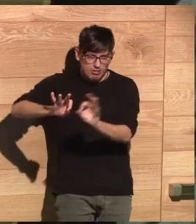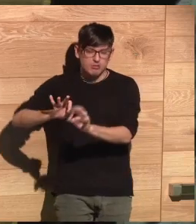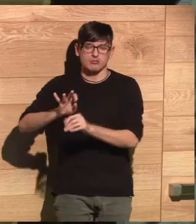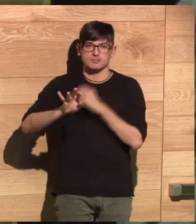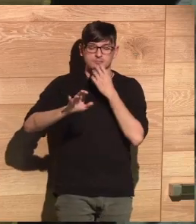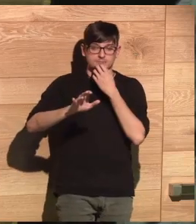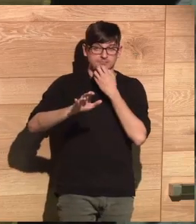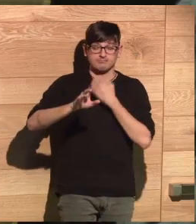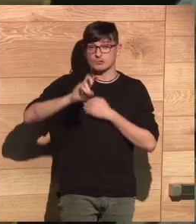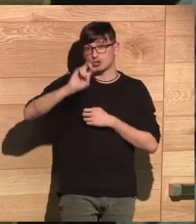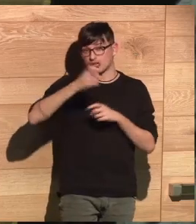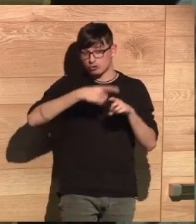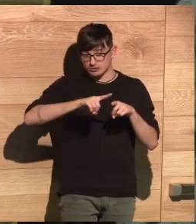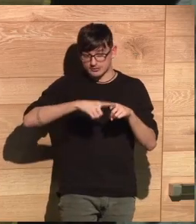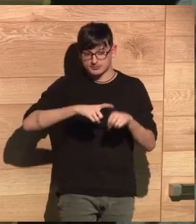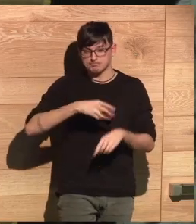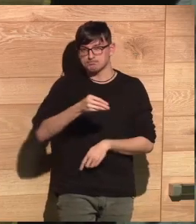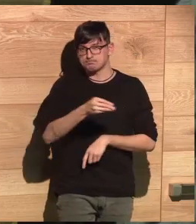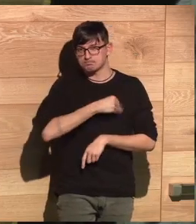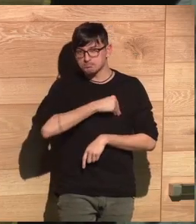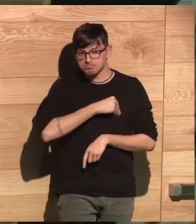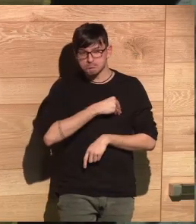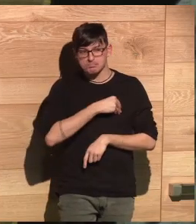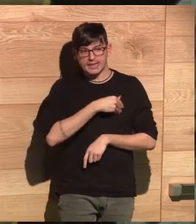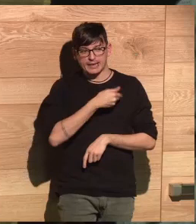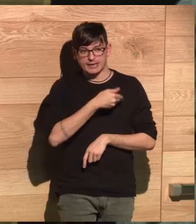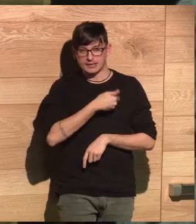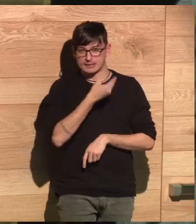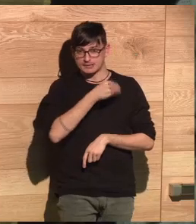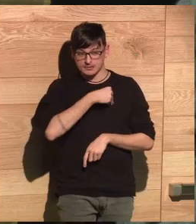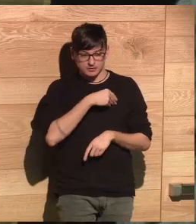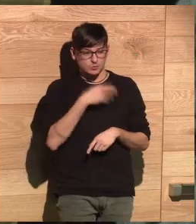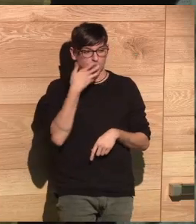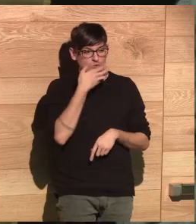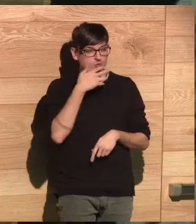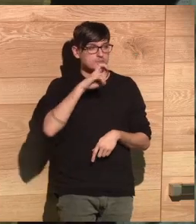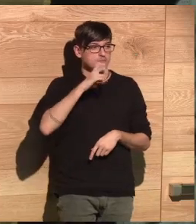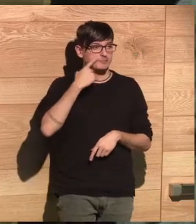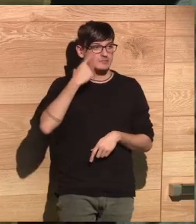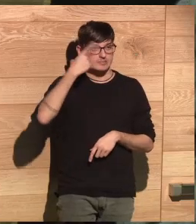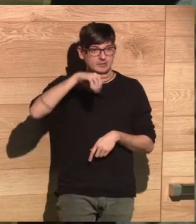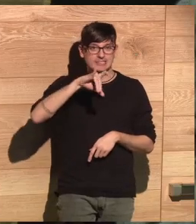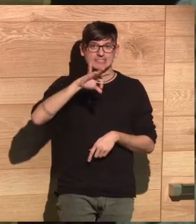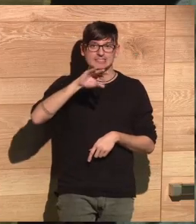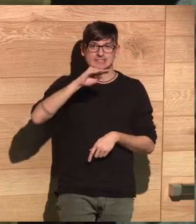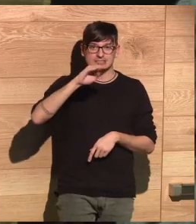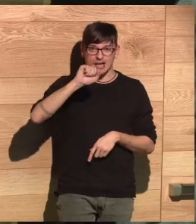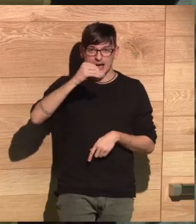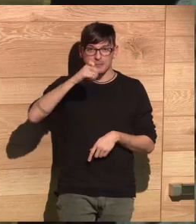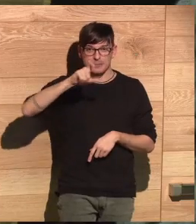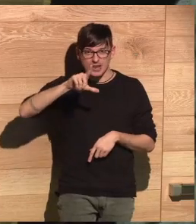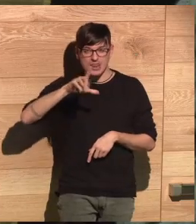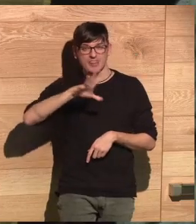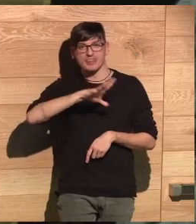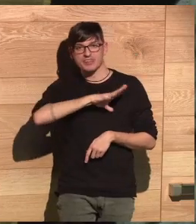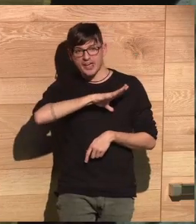las cosas que me ha dado pena en uno de los relatos ha sido constatar que Isabel de Braganza, que fue la